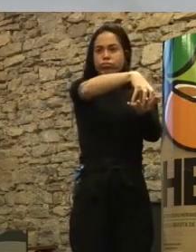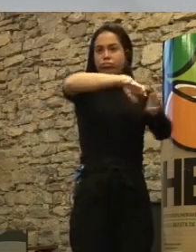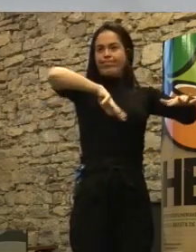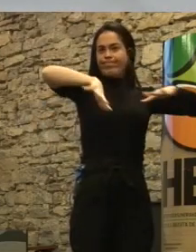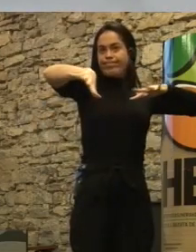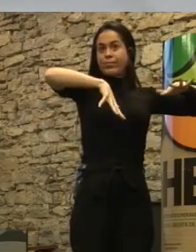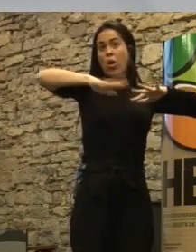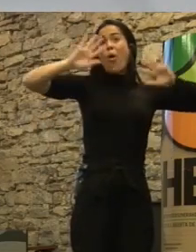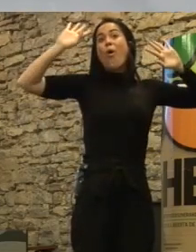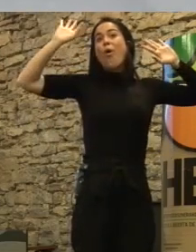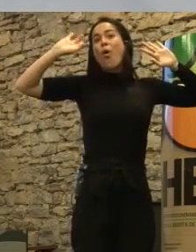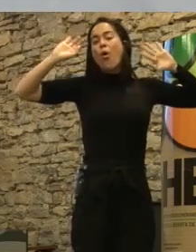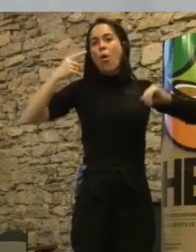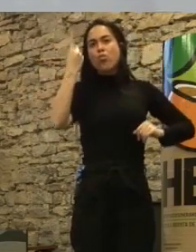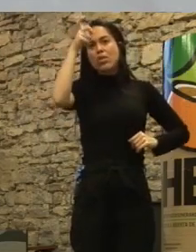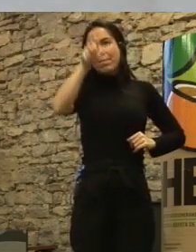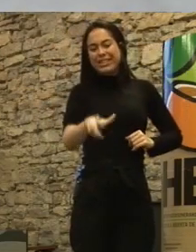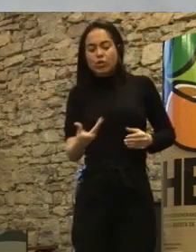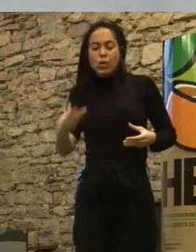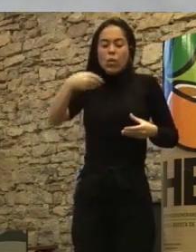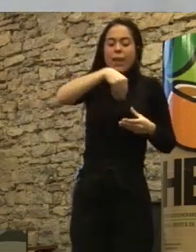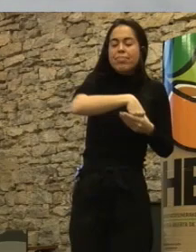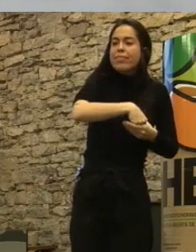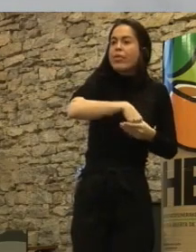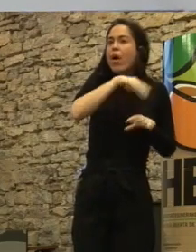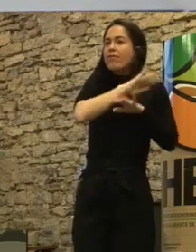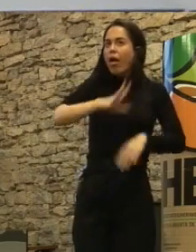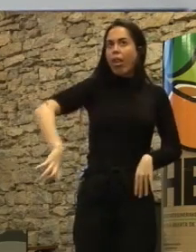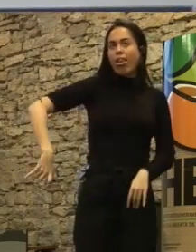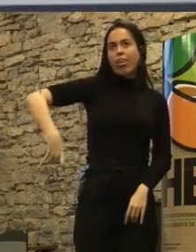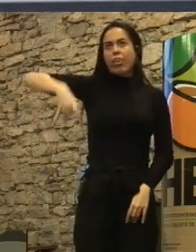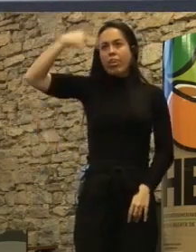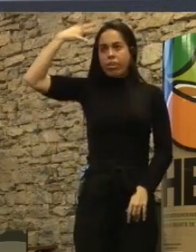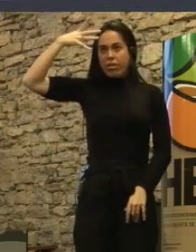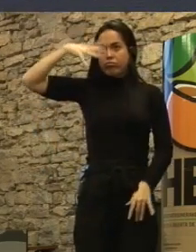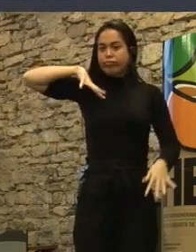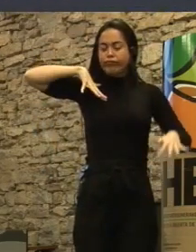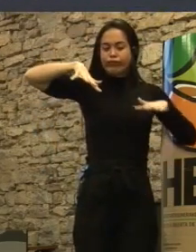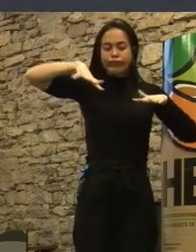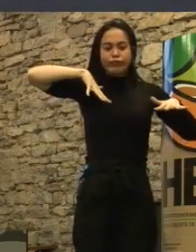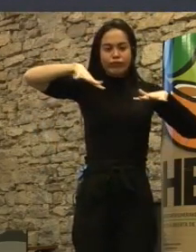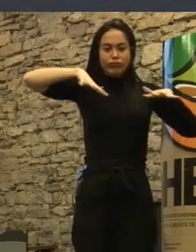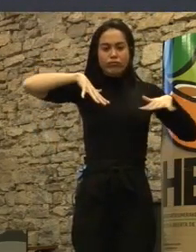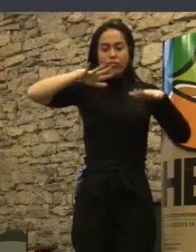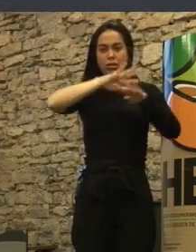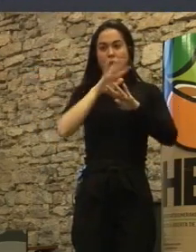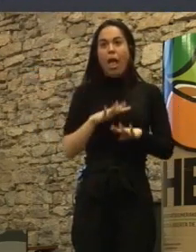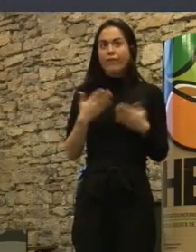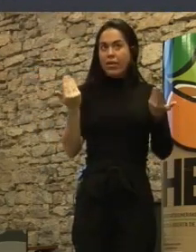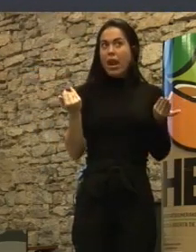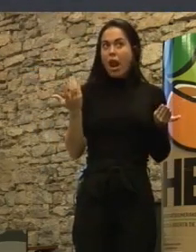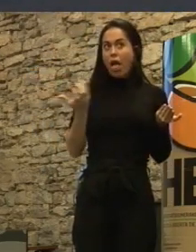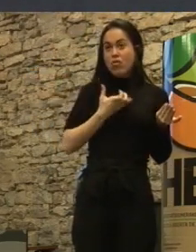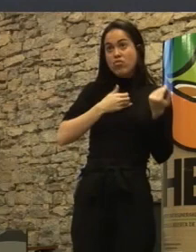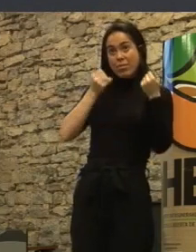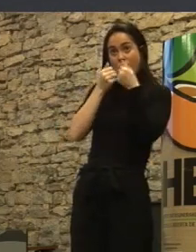o si es alguien que produce un caldo de cultivo que está abierto a ideas